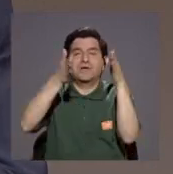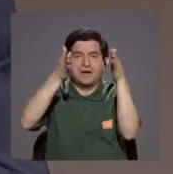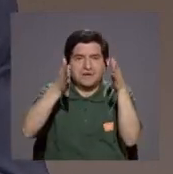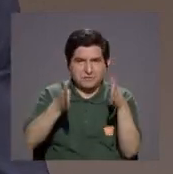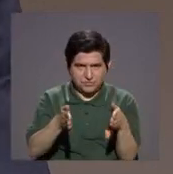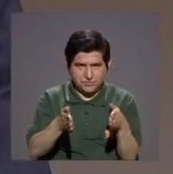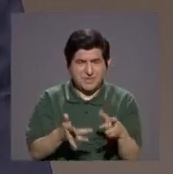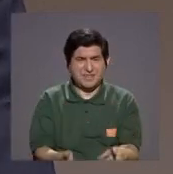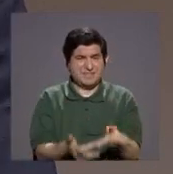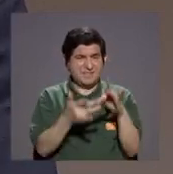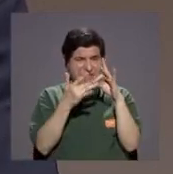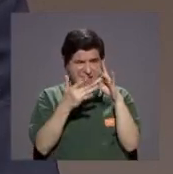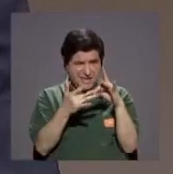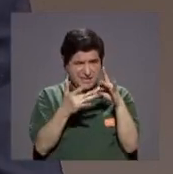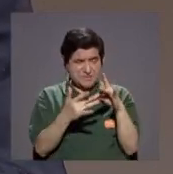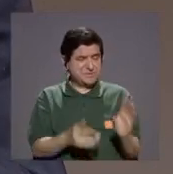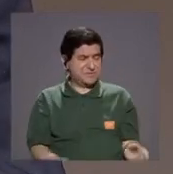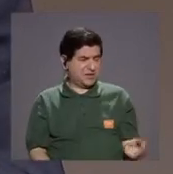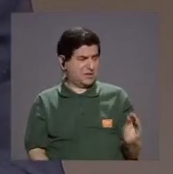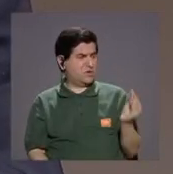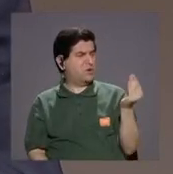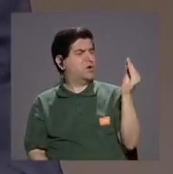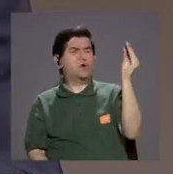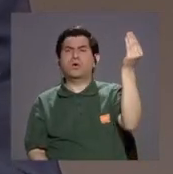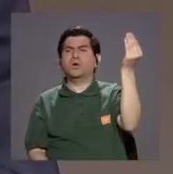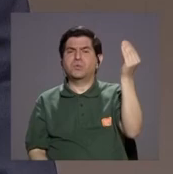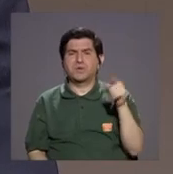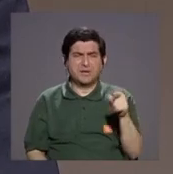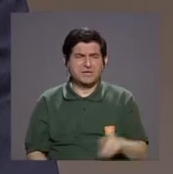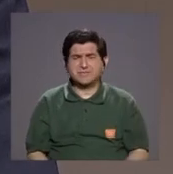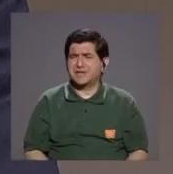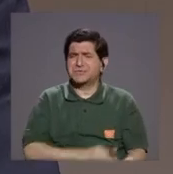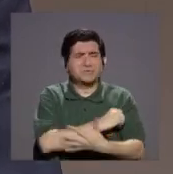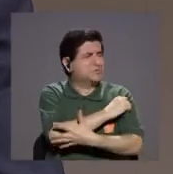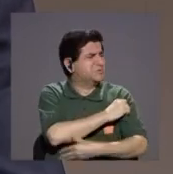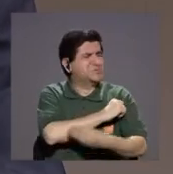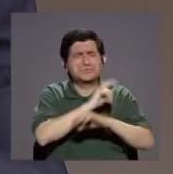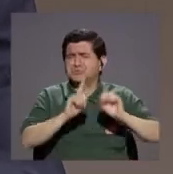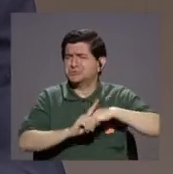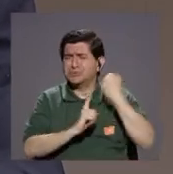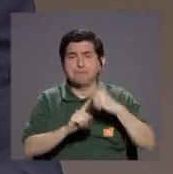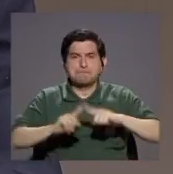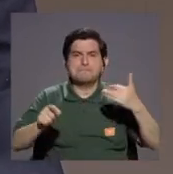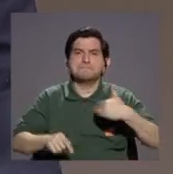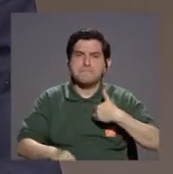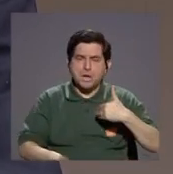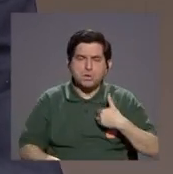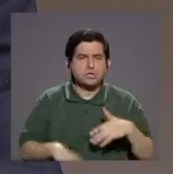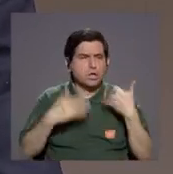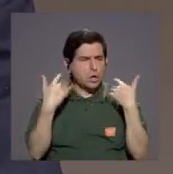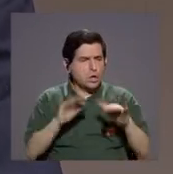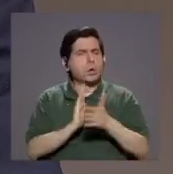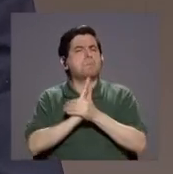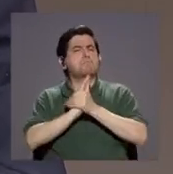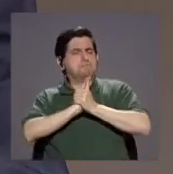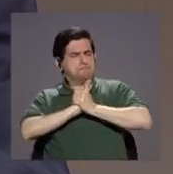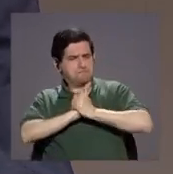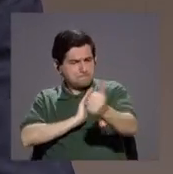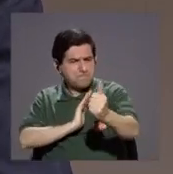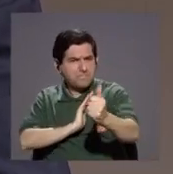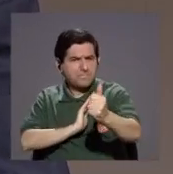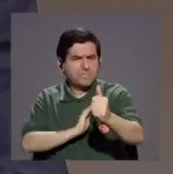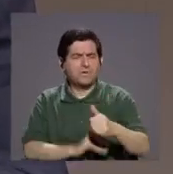sobre todo adolescentes que están en extrema pobreza pero que tienen un grandísimo potencial